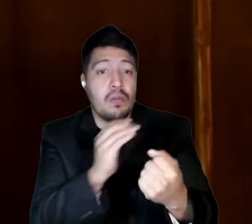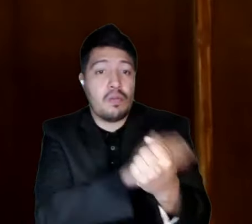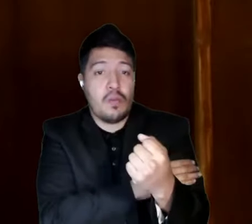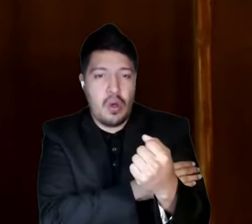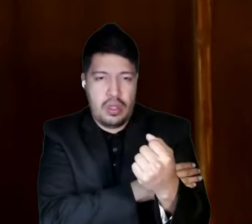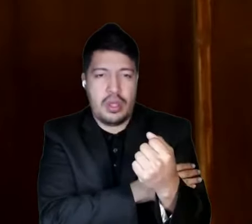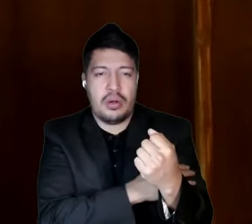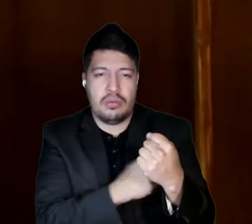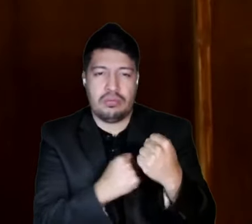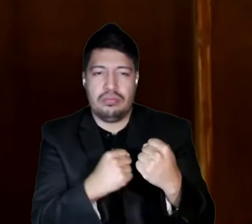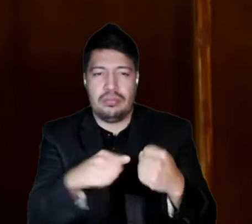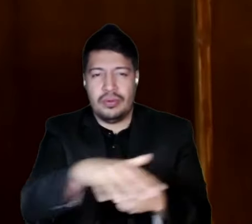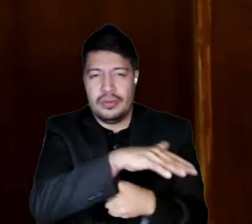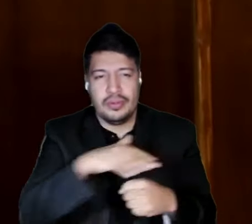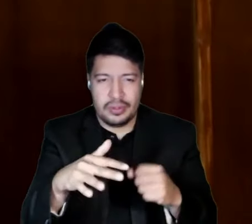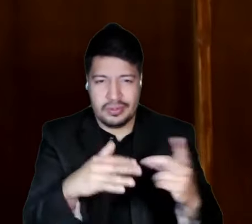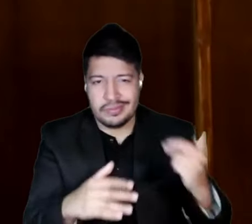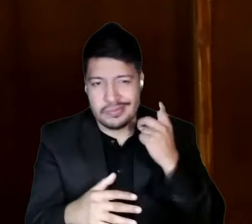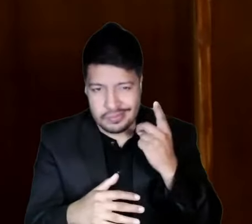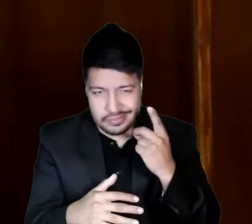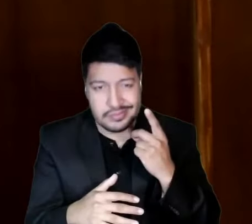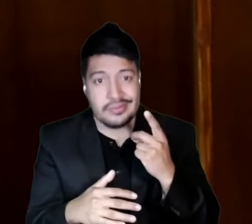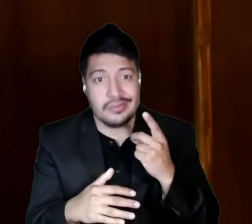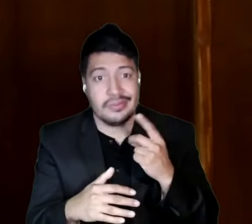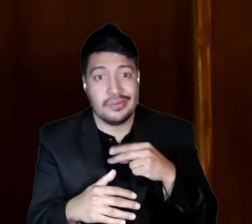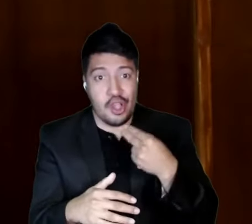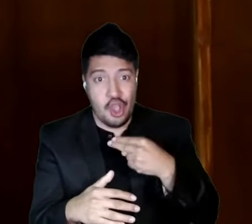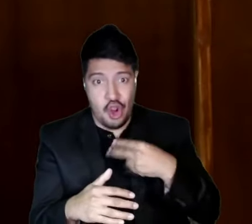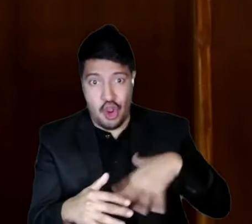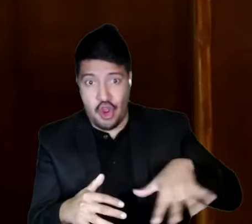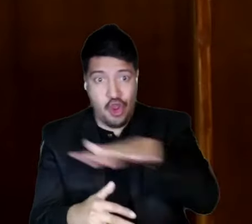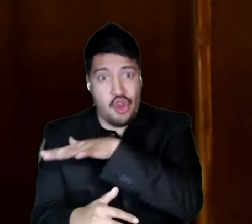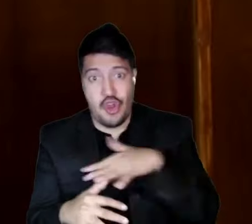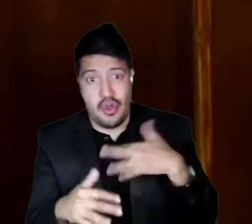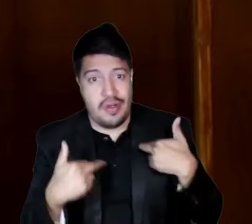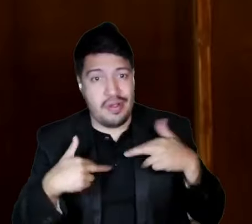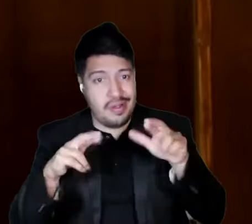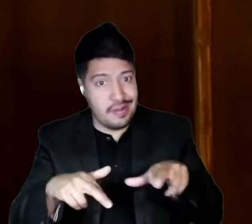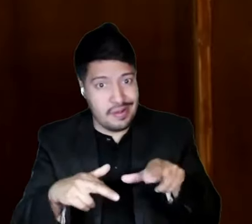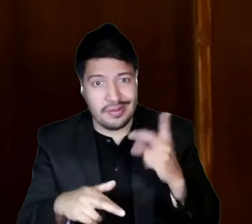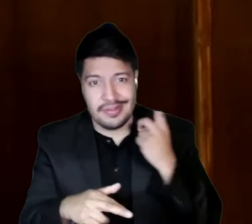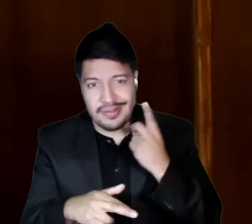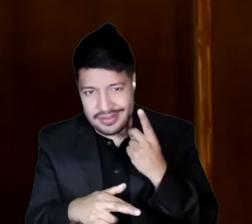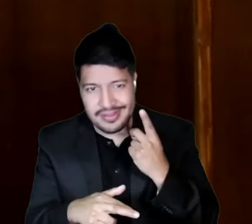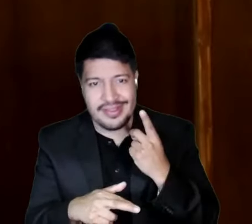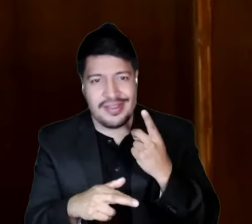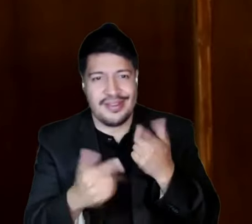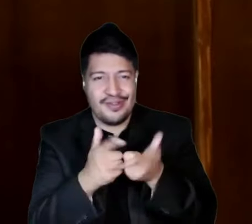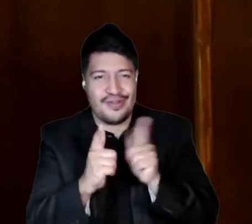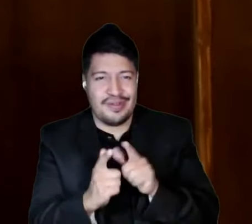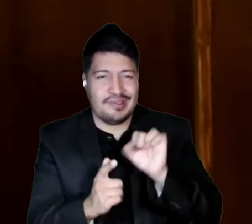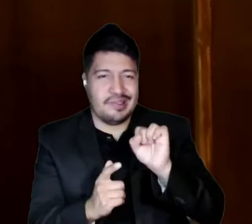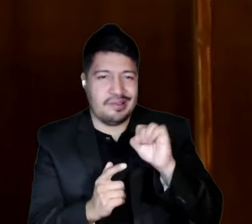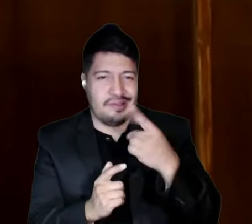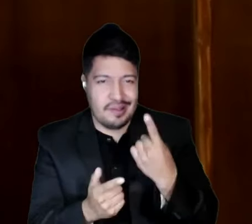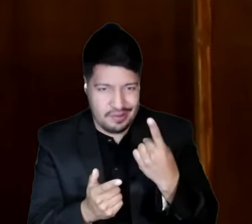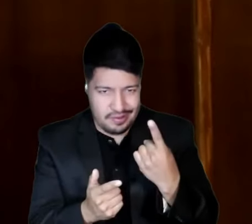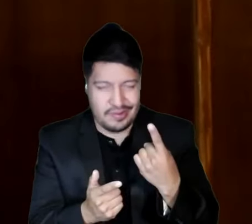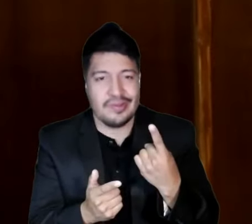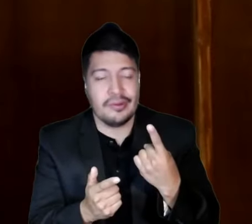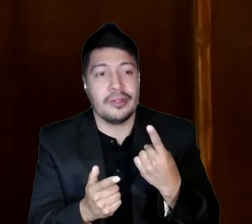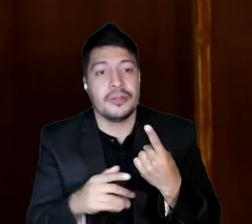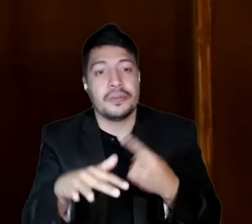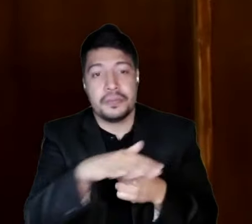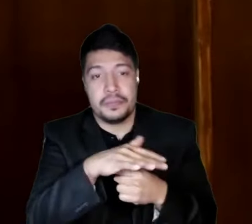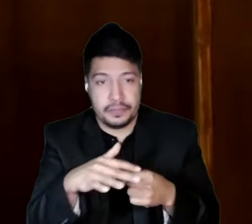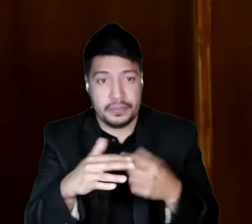soberano de México en nombre de las diputadas y diputados integrantes de esta 61 legislatura la presidentea y representante